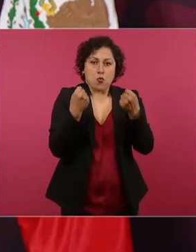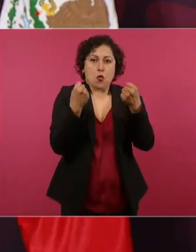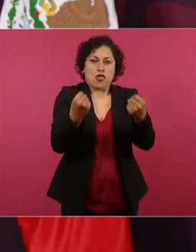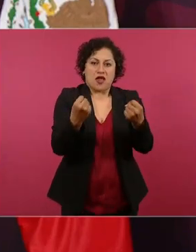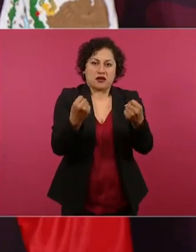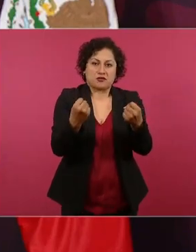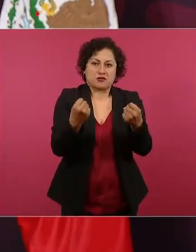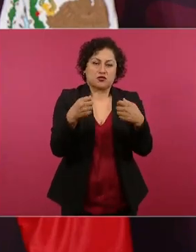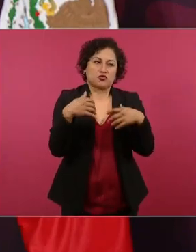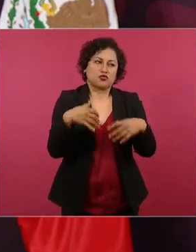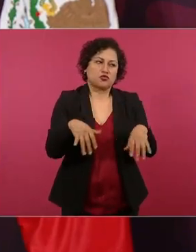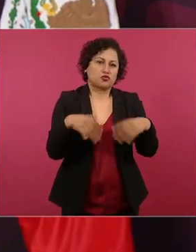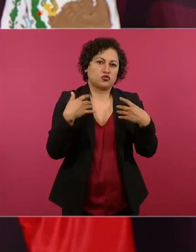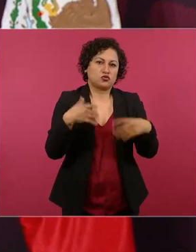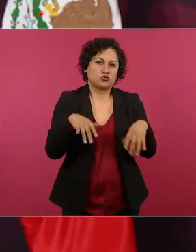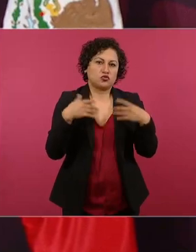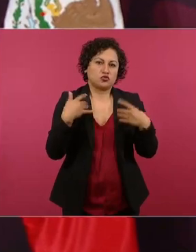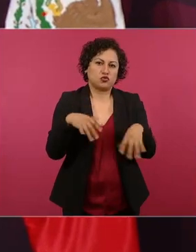grandes tentaciones